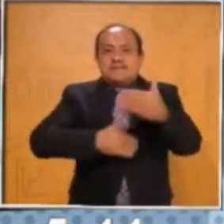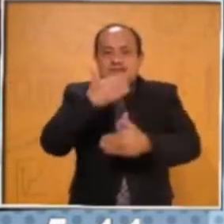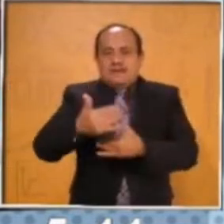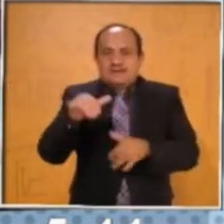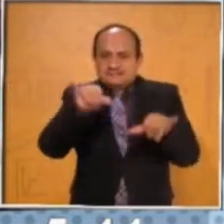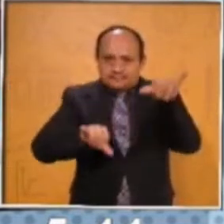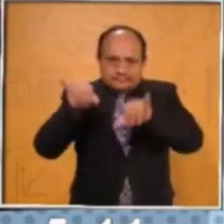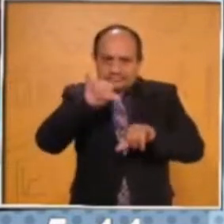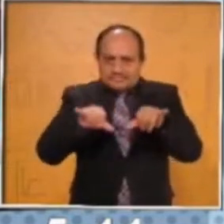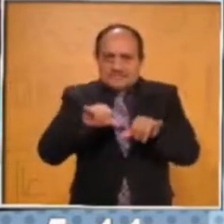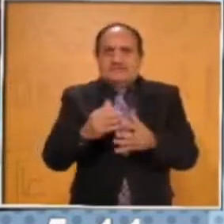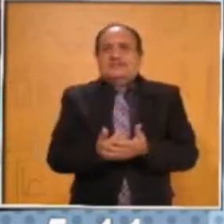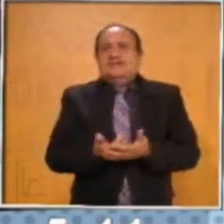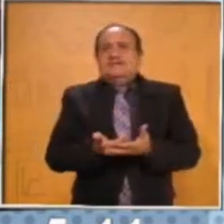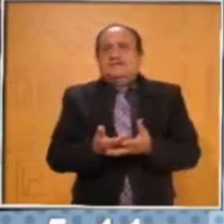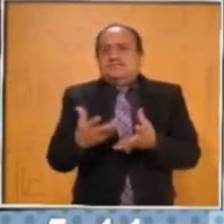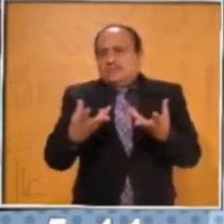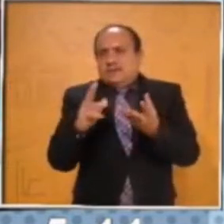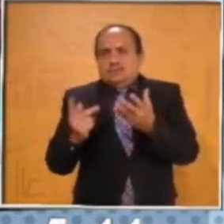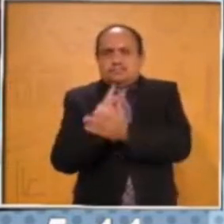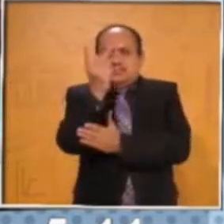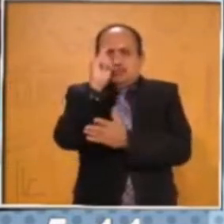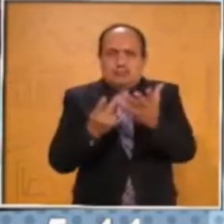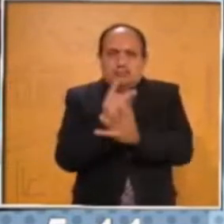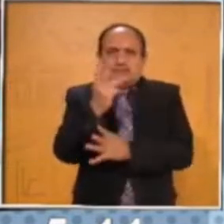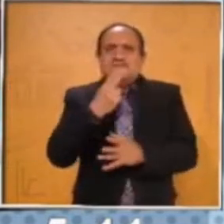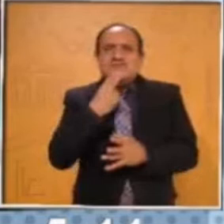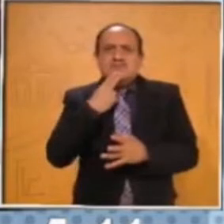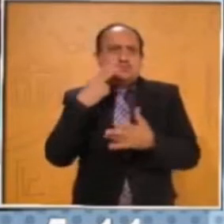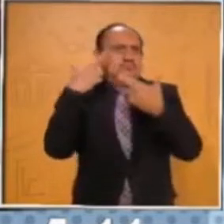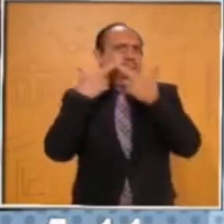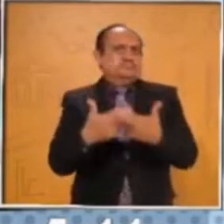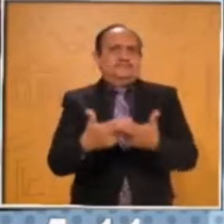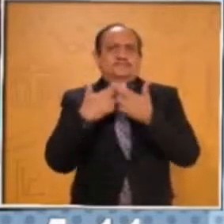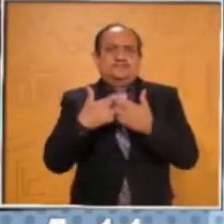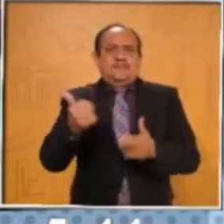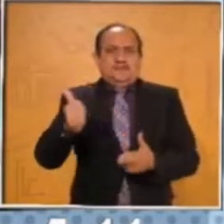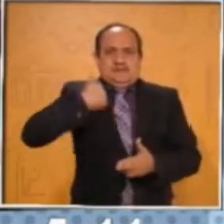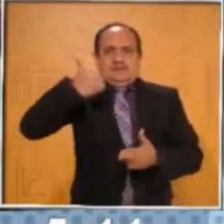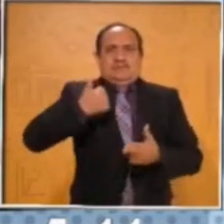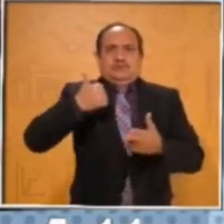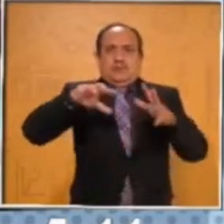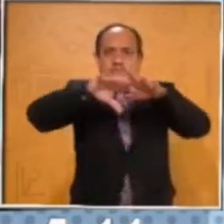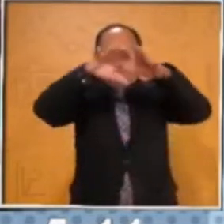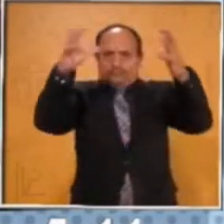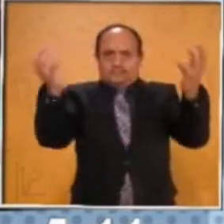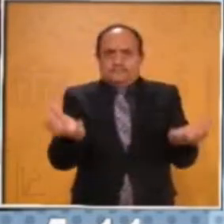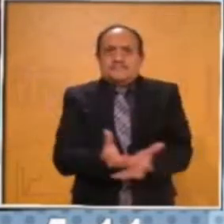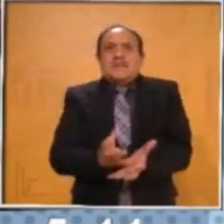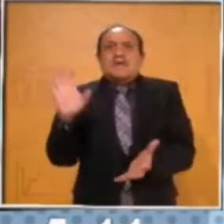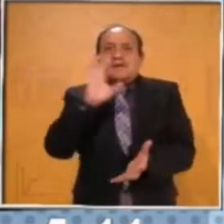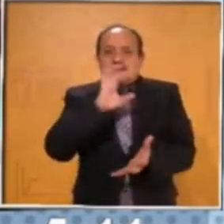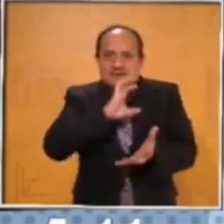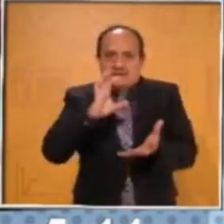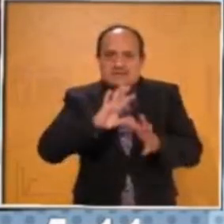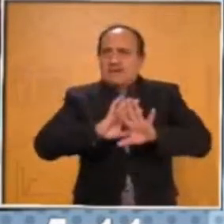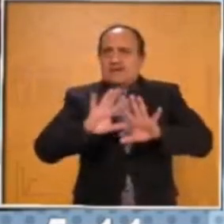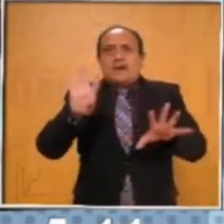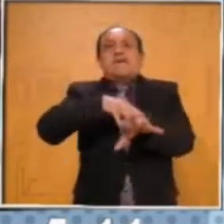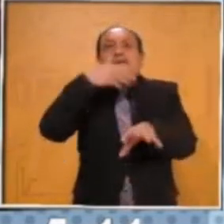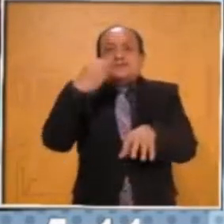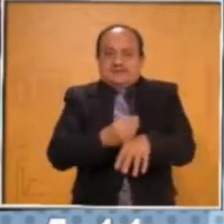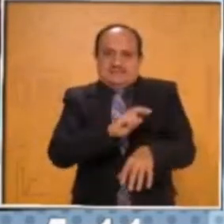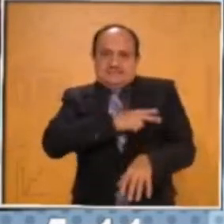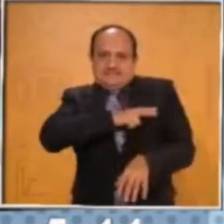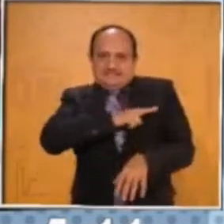Tras un abuso de combustibles fósiles y uso de plásticos, el calentamiento global la despertó y con ella nuevos